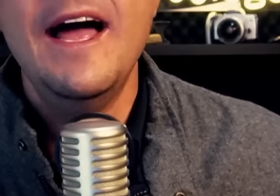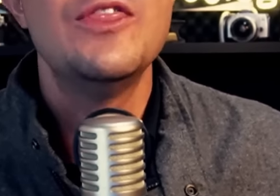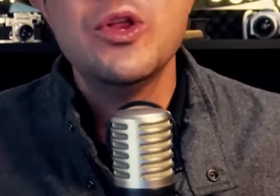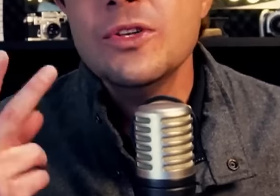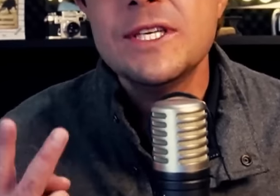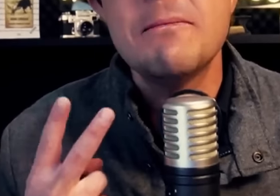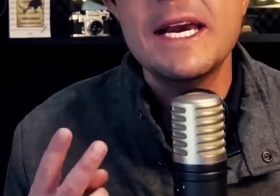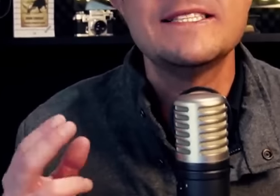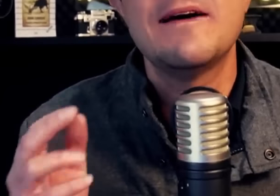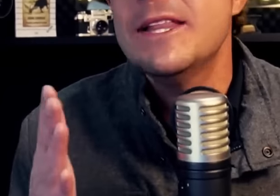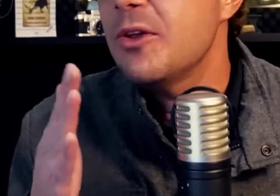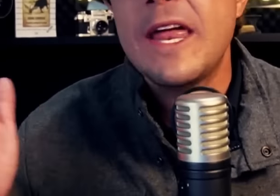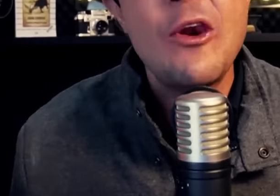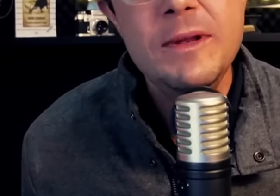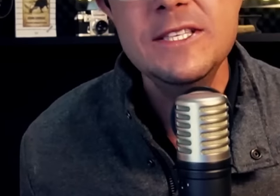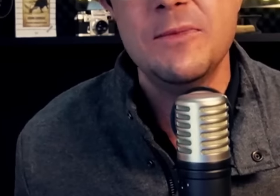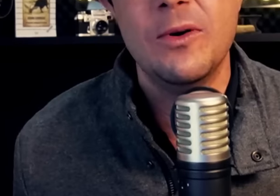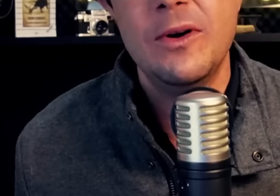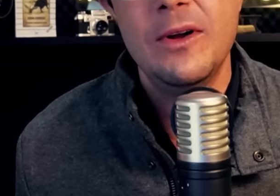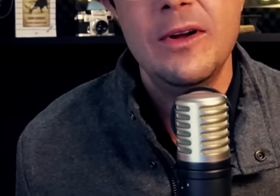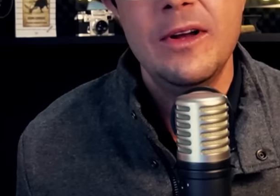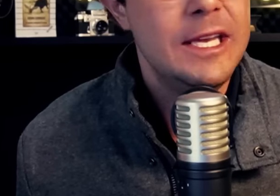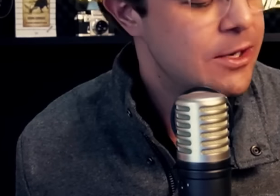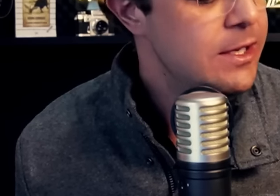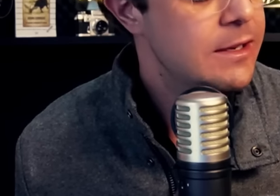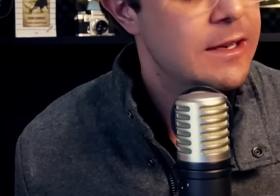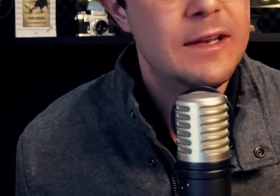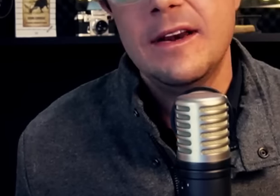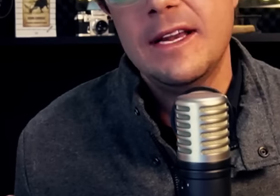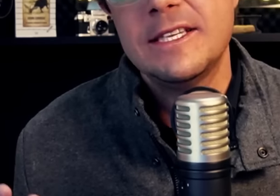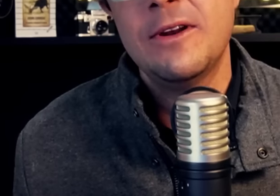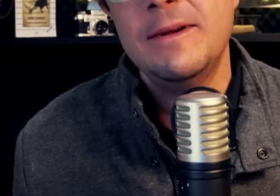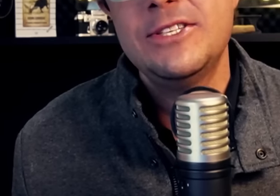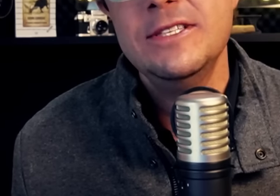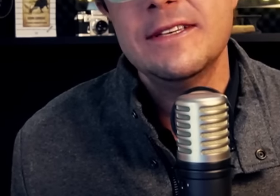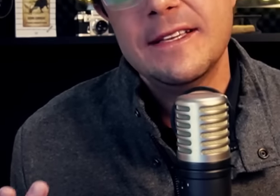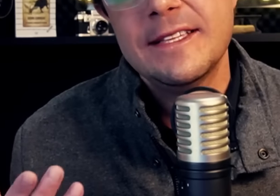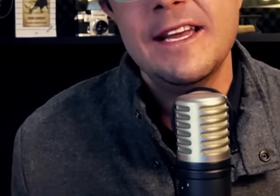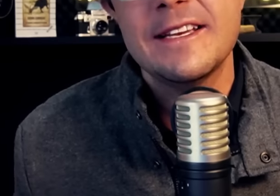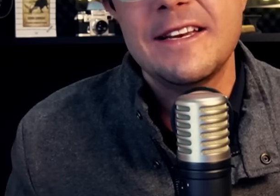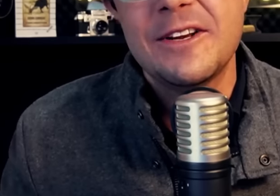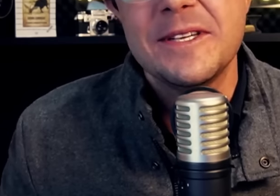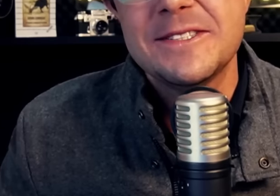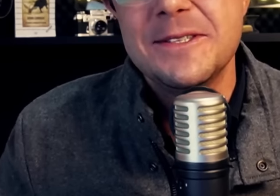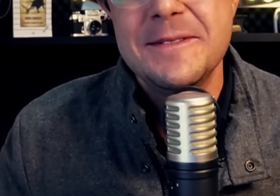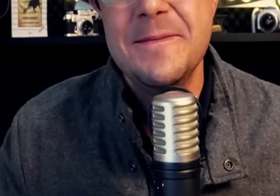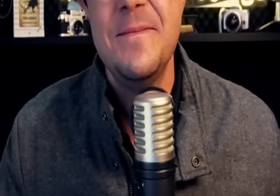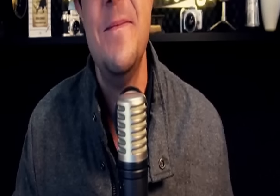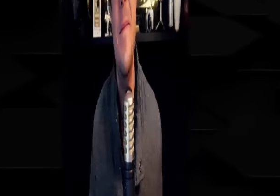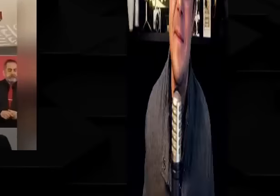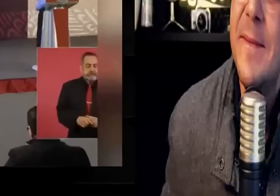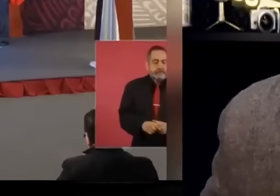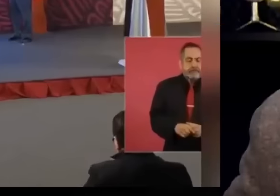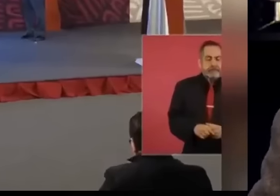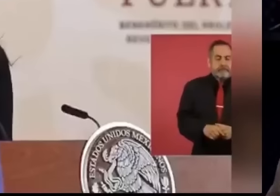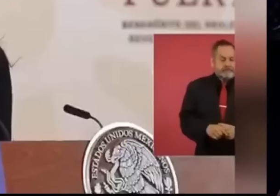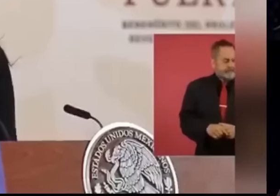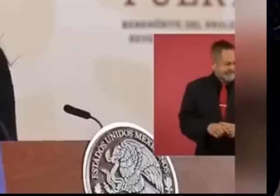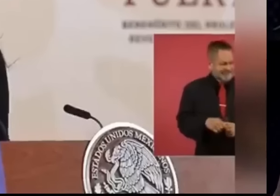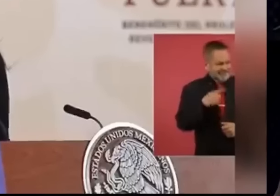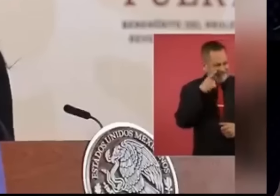lleva ya dos semanas hablando de lo mismo y hoy la señora vilchis tenía que salir con esto no suenan